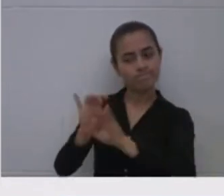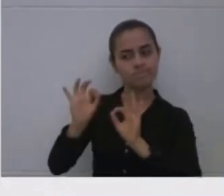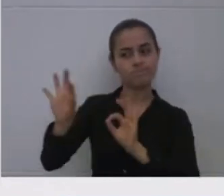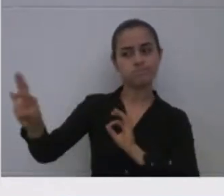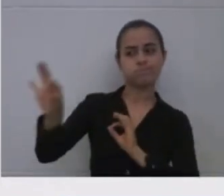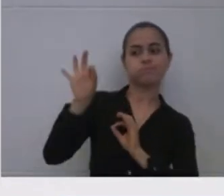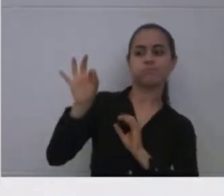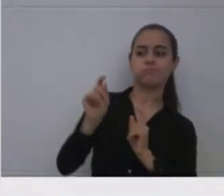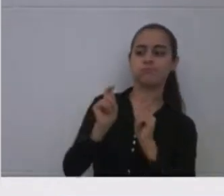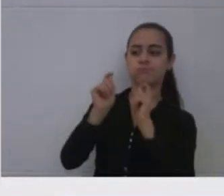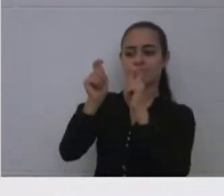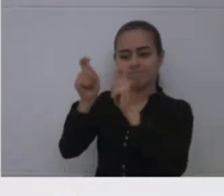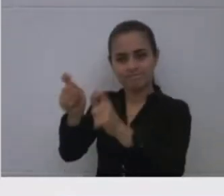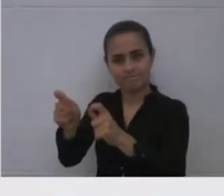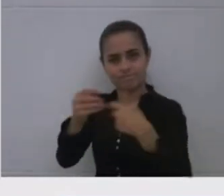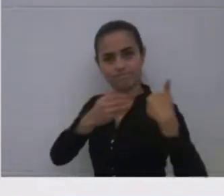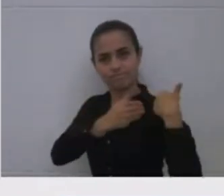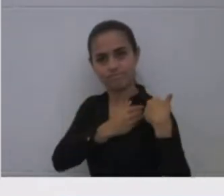Y